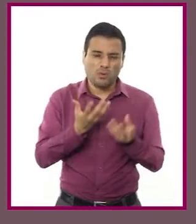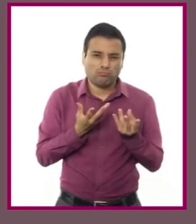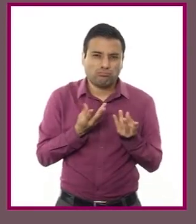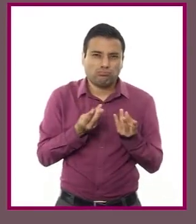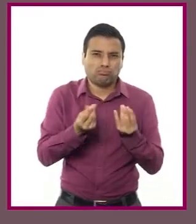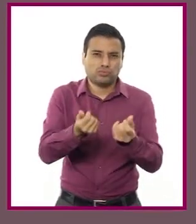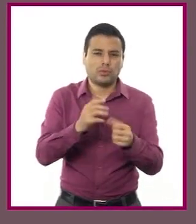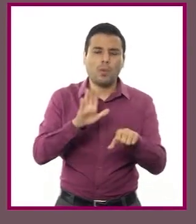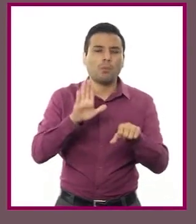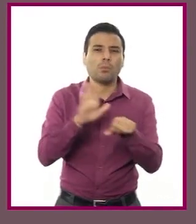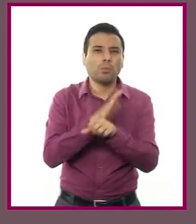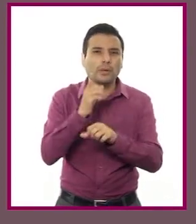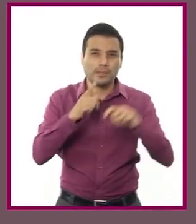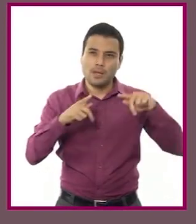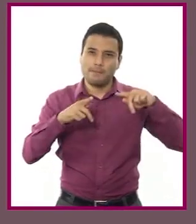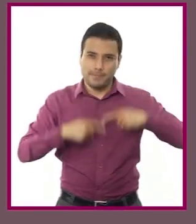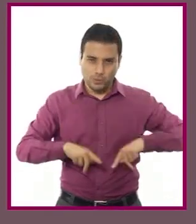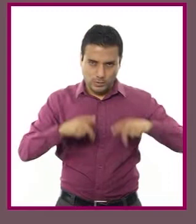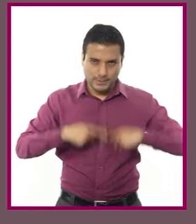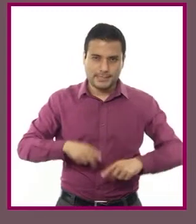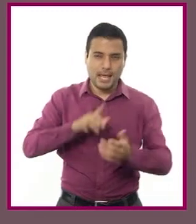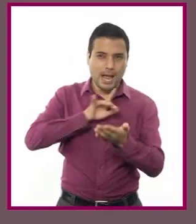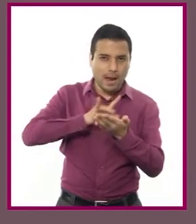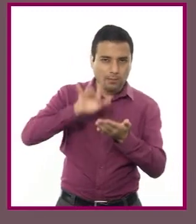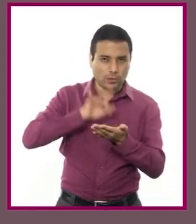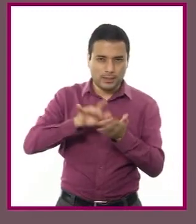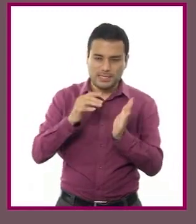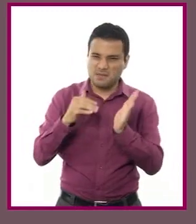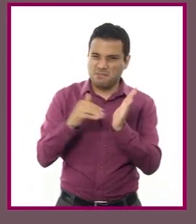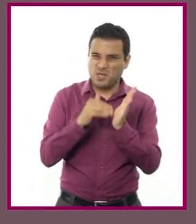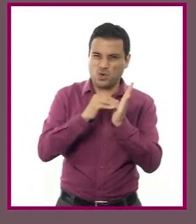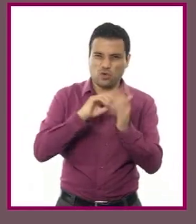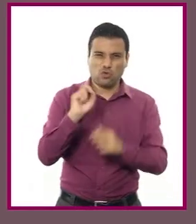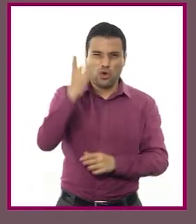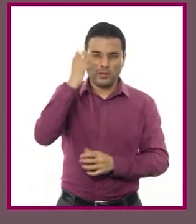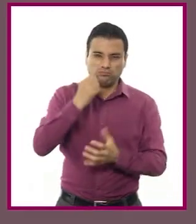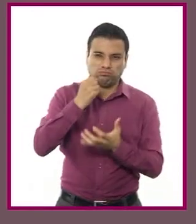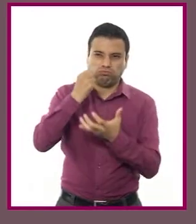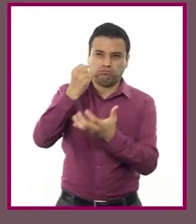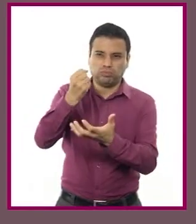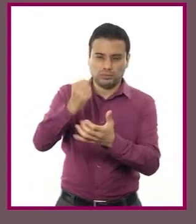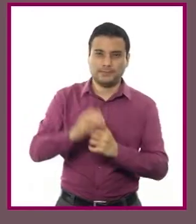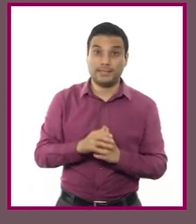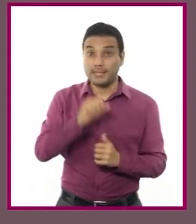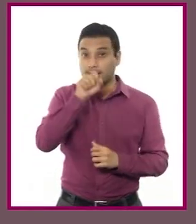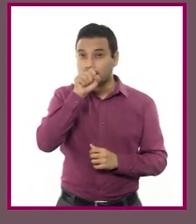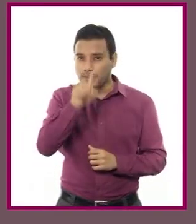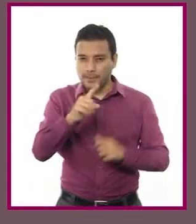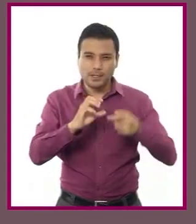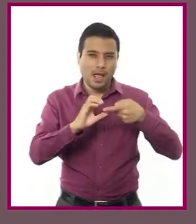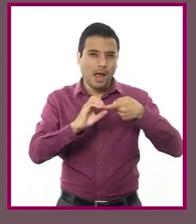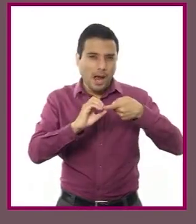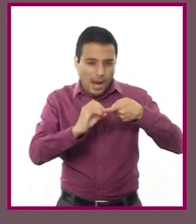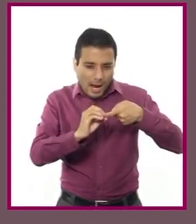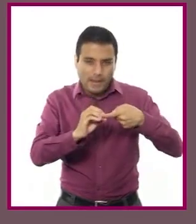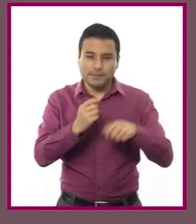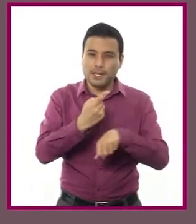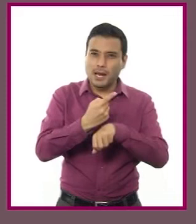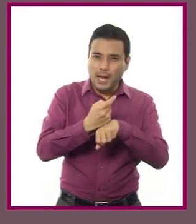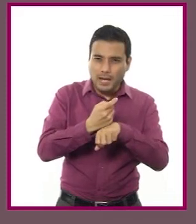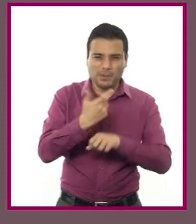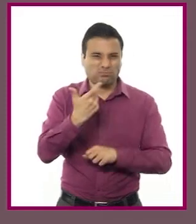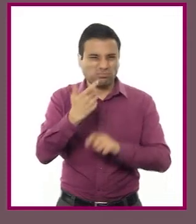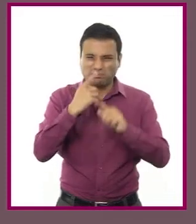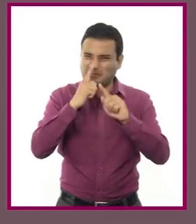apoyaron a los rebeldes con millones de dólares, pero, más importante, facilitaron armas a diversas organizaciones y